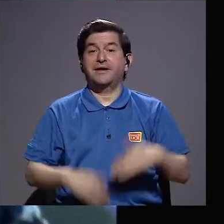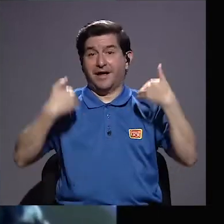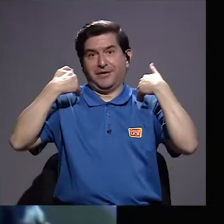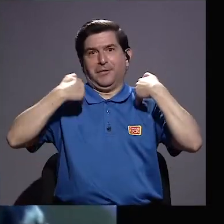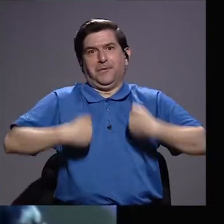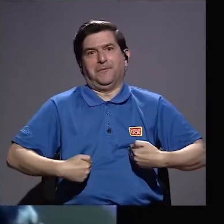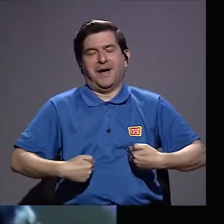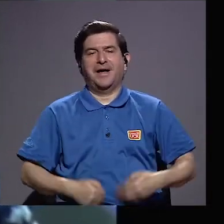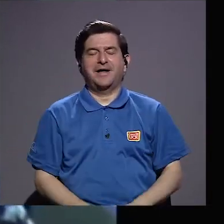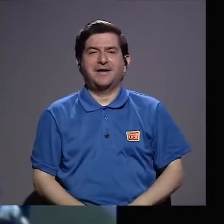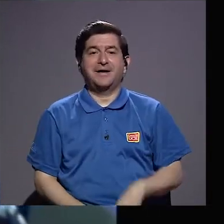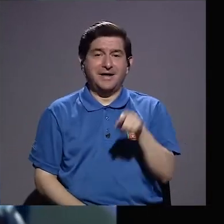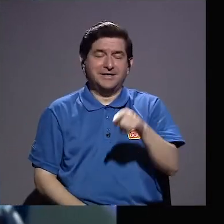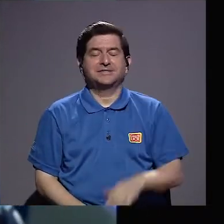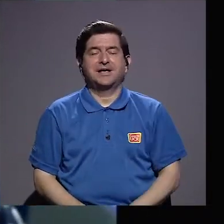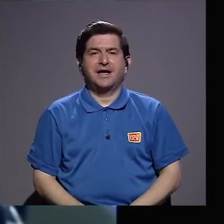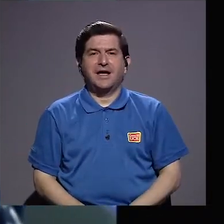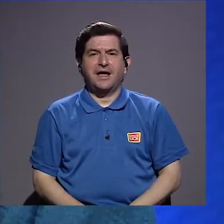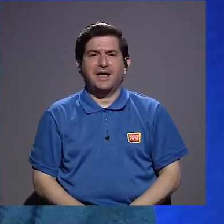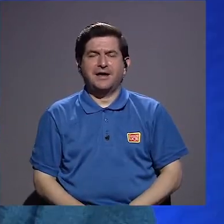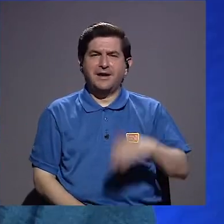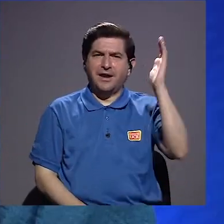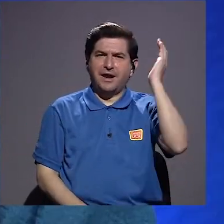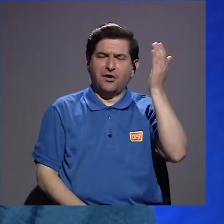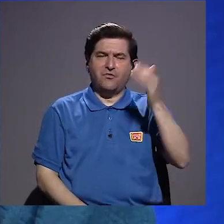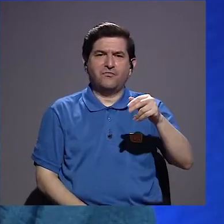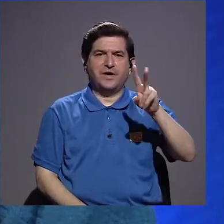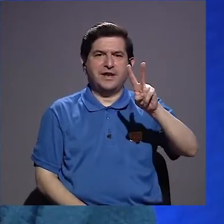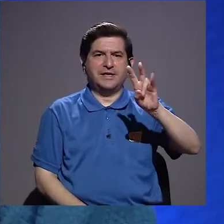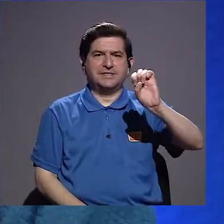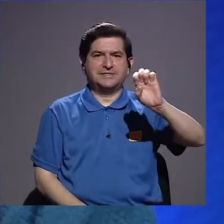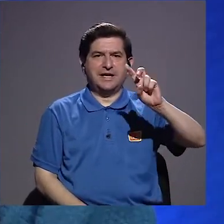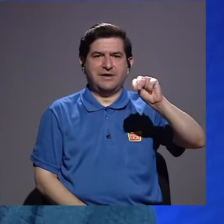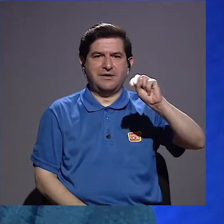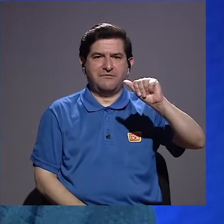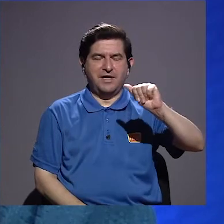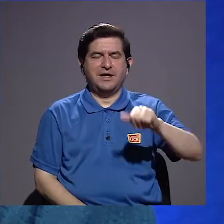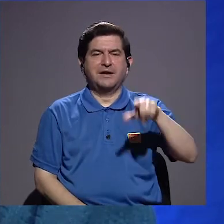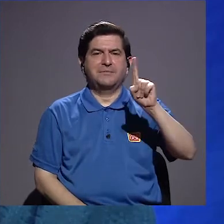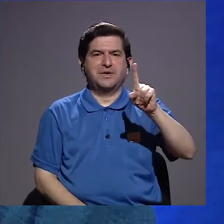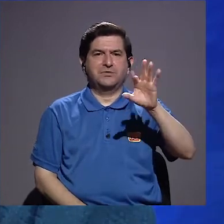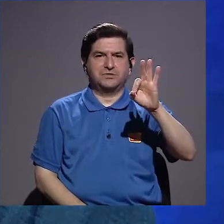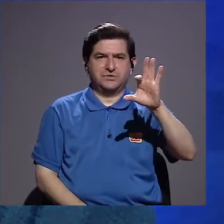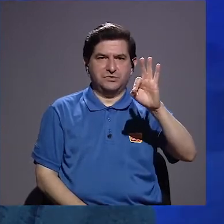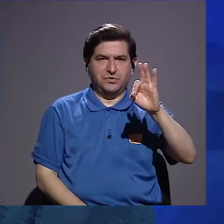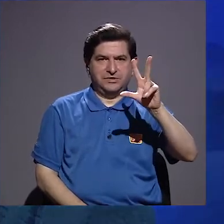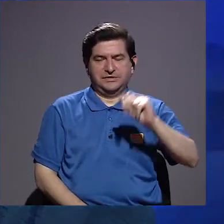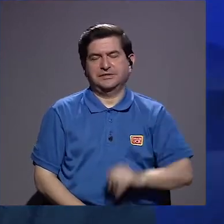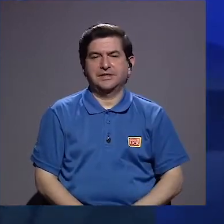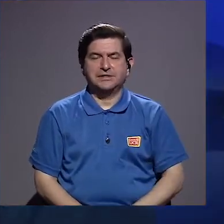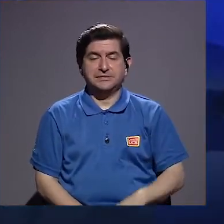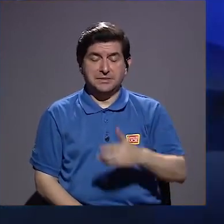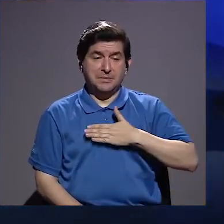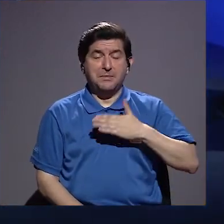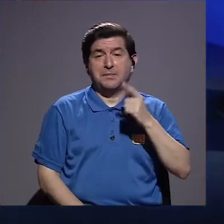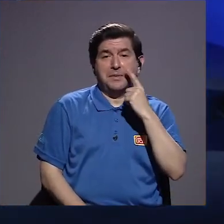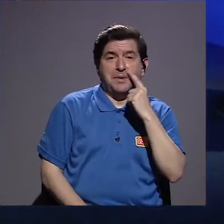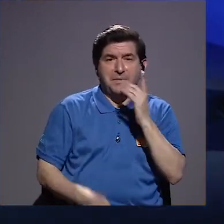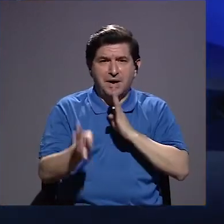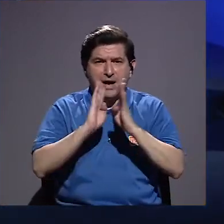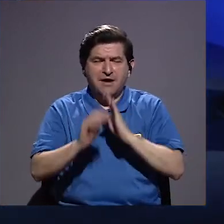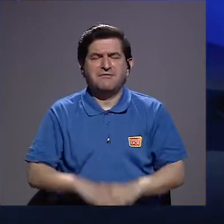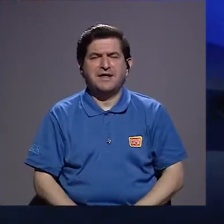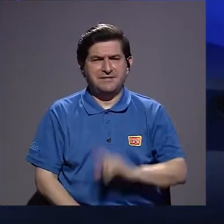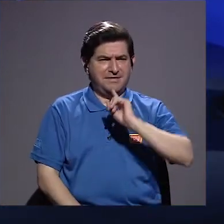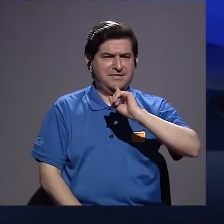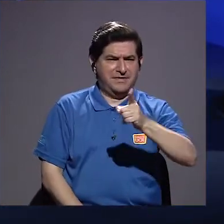la conferencia de Viena de 1993. Entonces, mi papá siempre nos hablaba de la declaración,